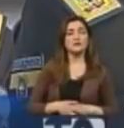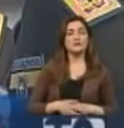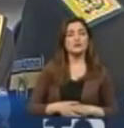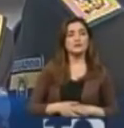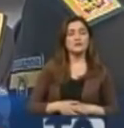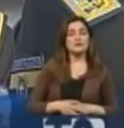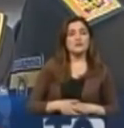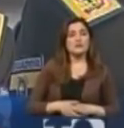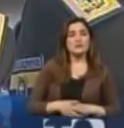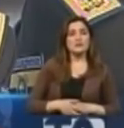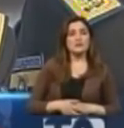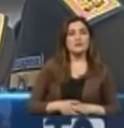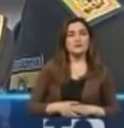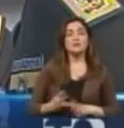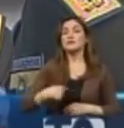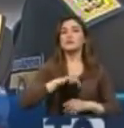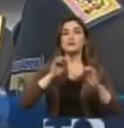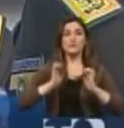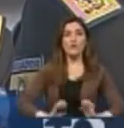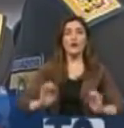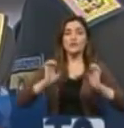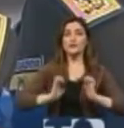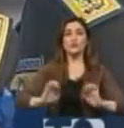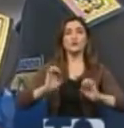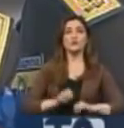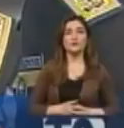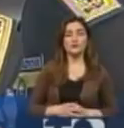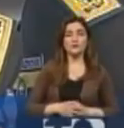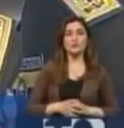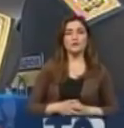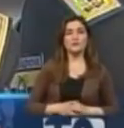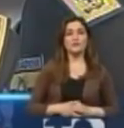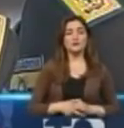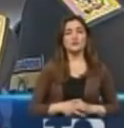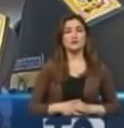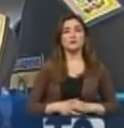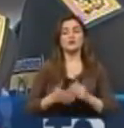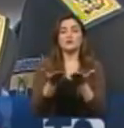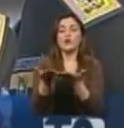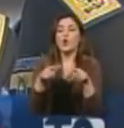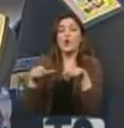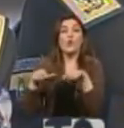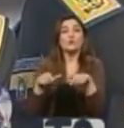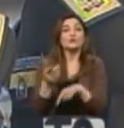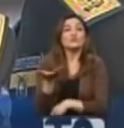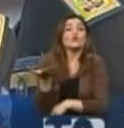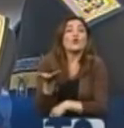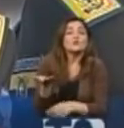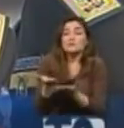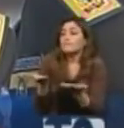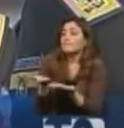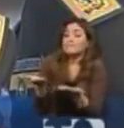cada uno de los esfuerzos para identificar los lugares donde podrían estar